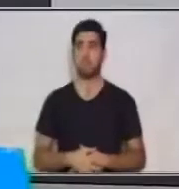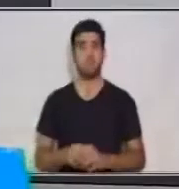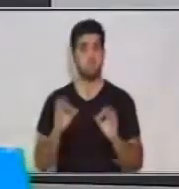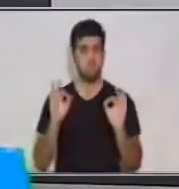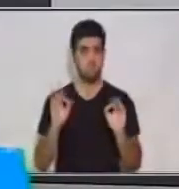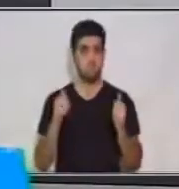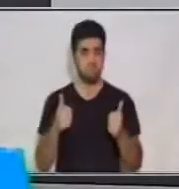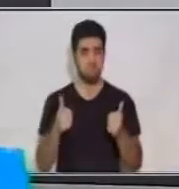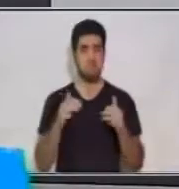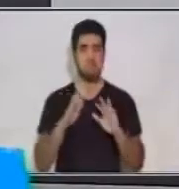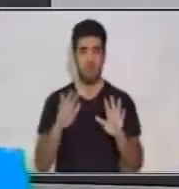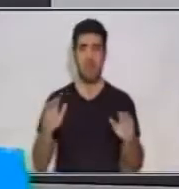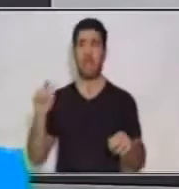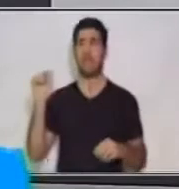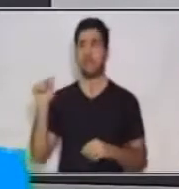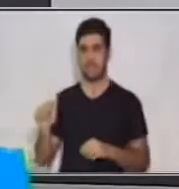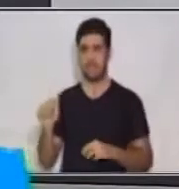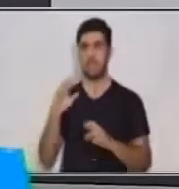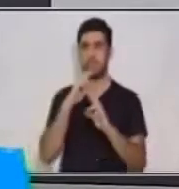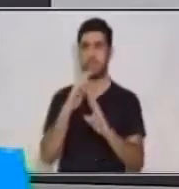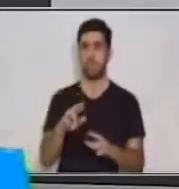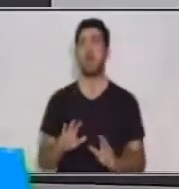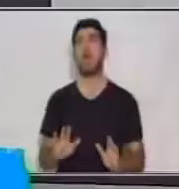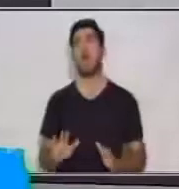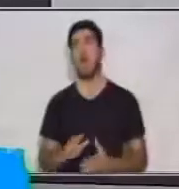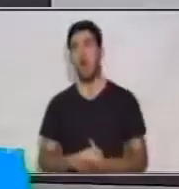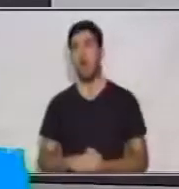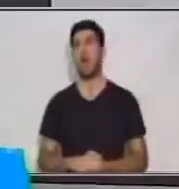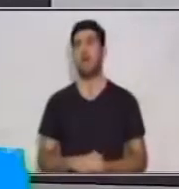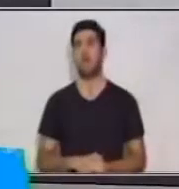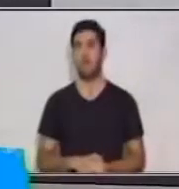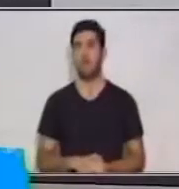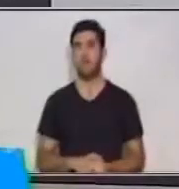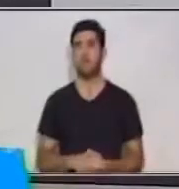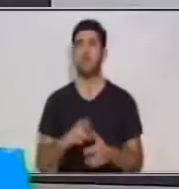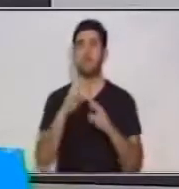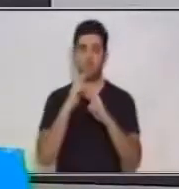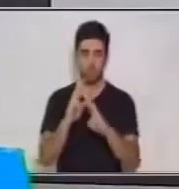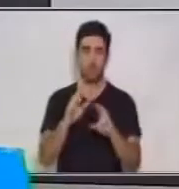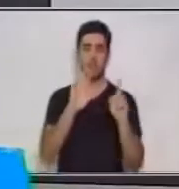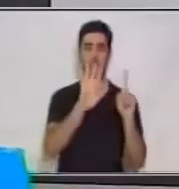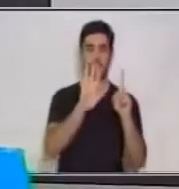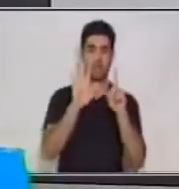Ese es el ángulo gamma. Entonces vamos a tener